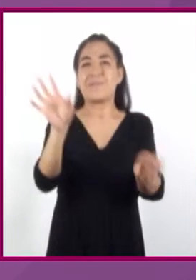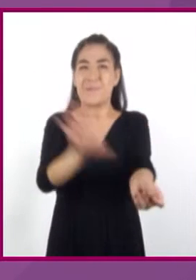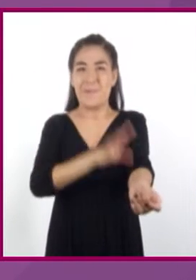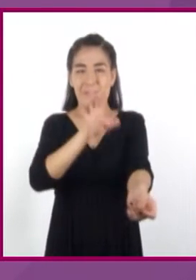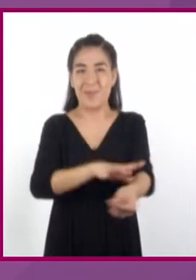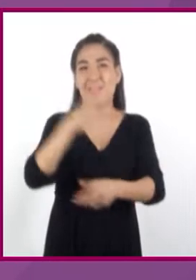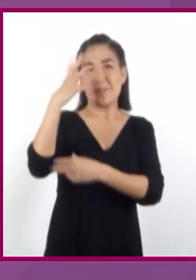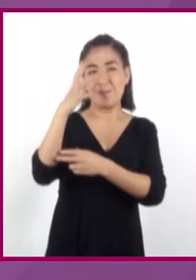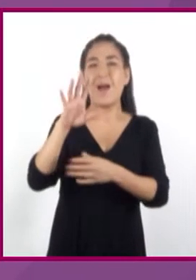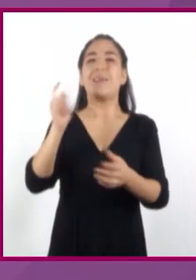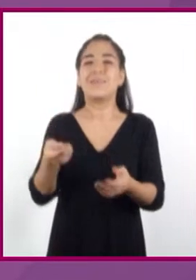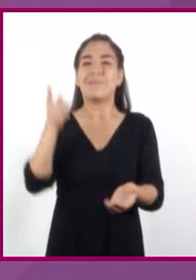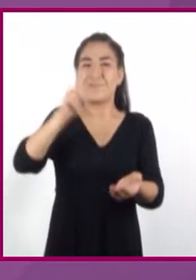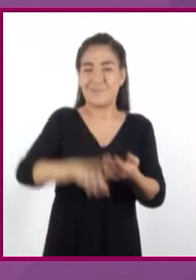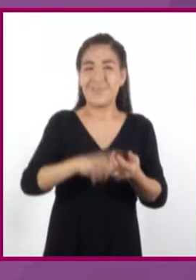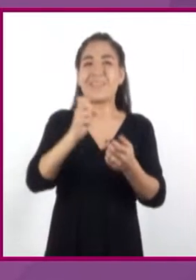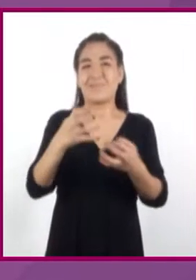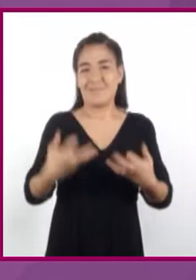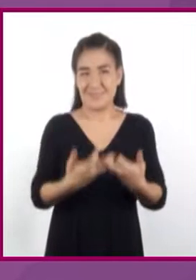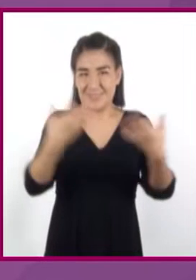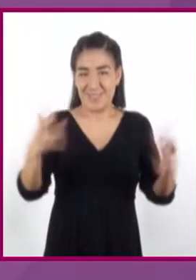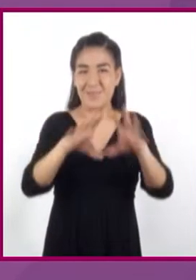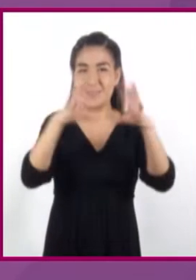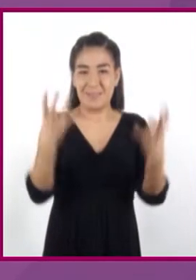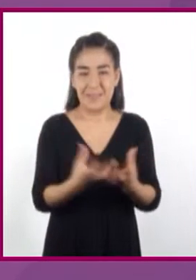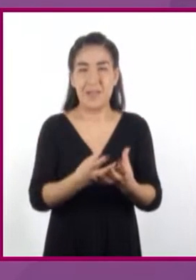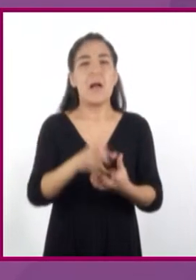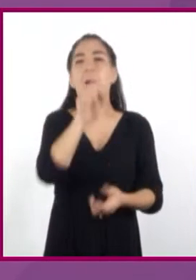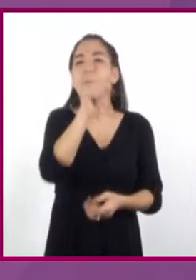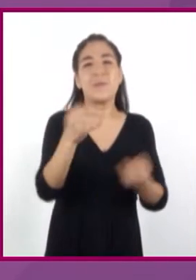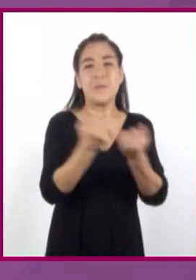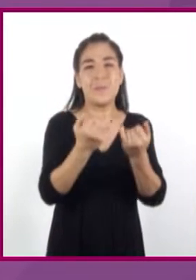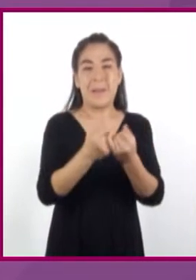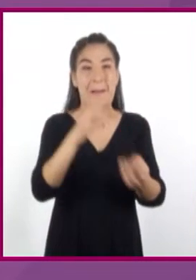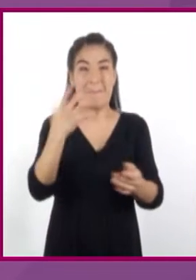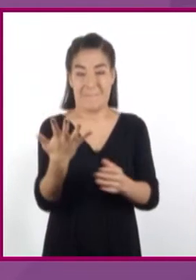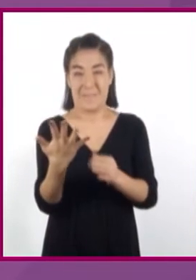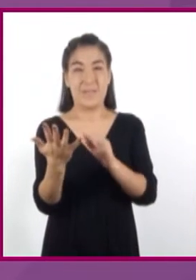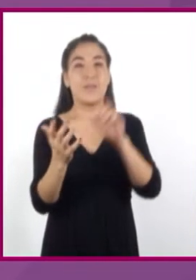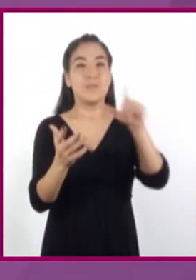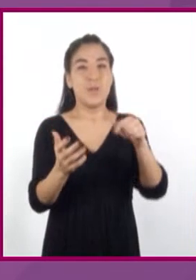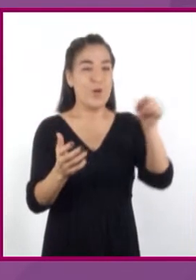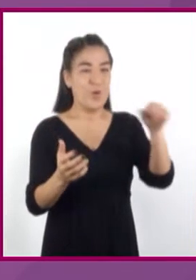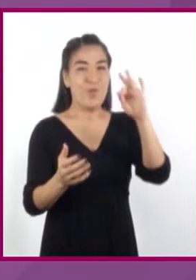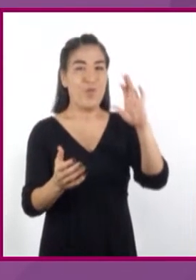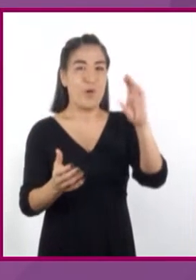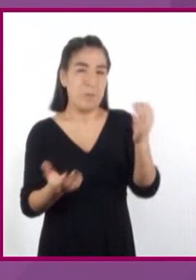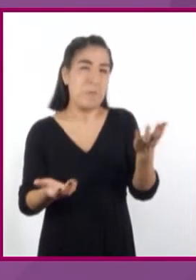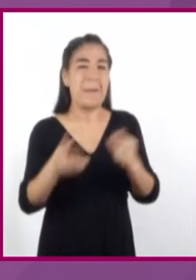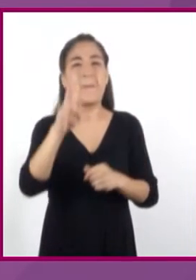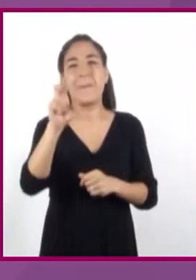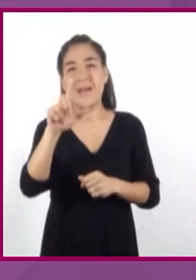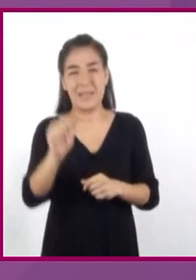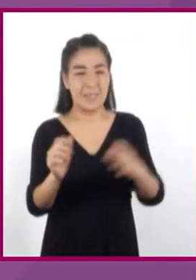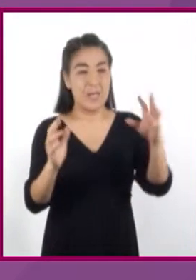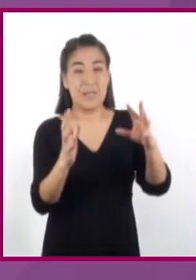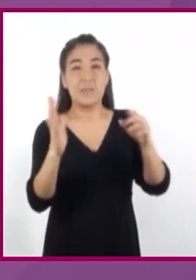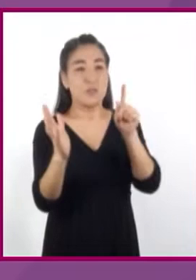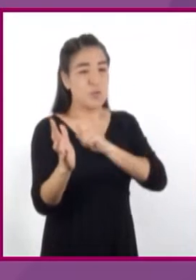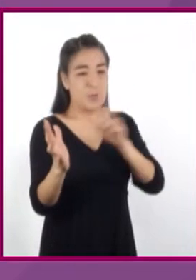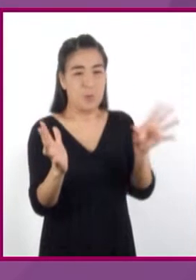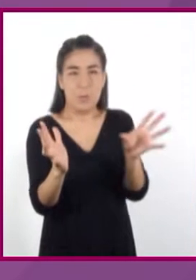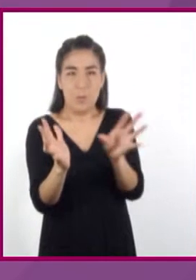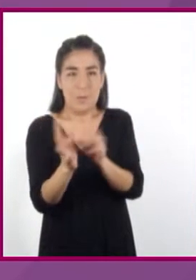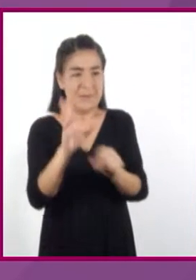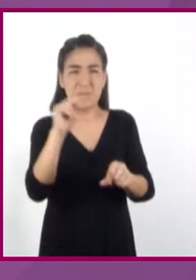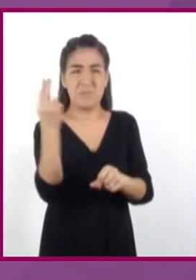Tierra. Lo mismo sucede al acercar la mano a un foco encendido o a la llama de una vela, sin tocarlos,